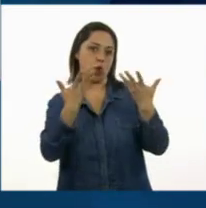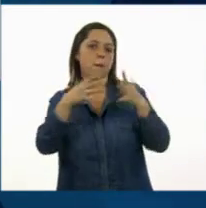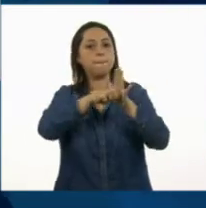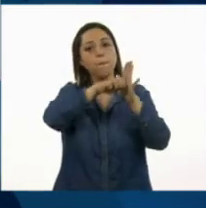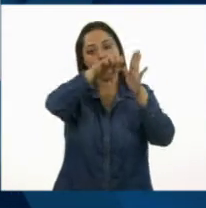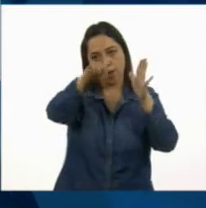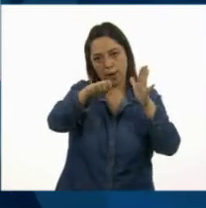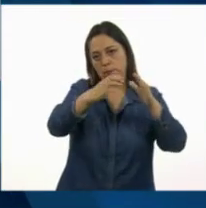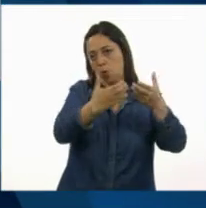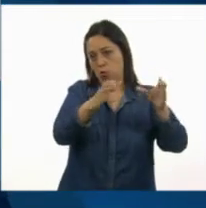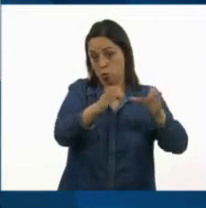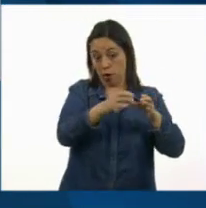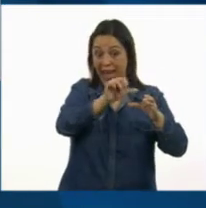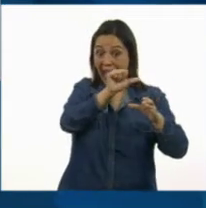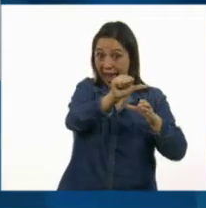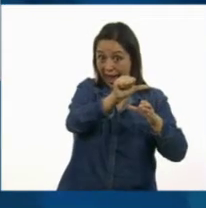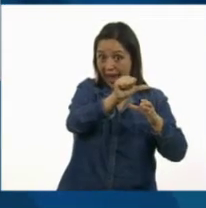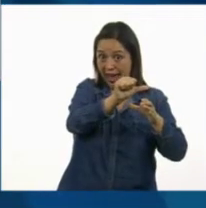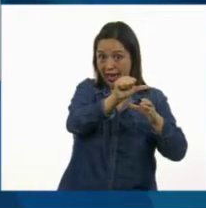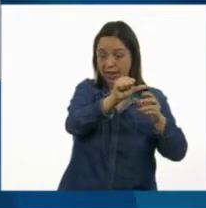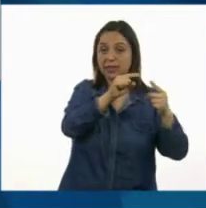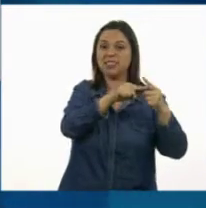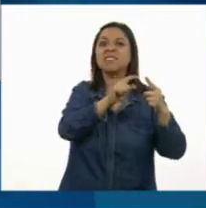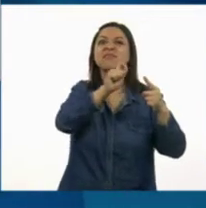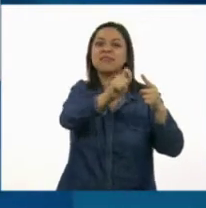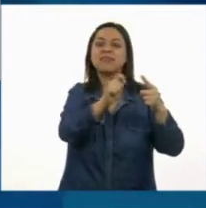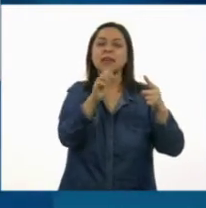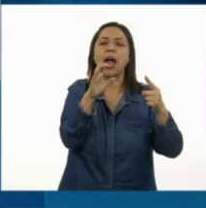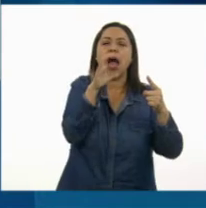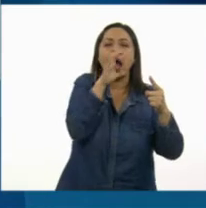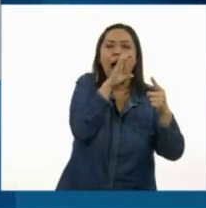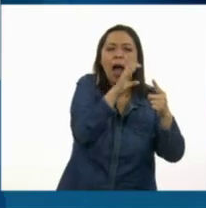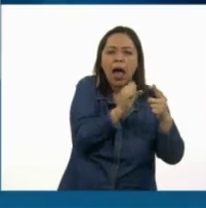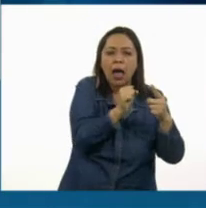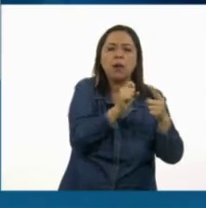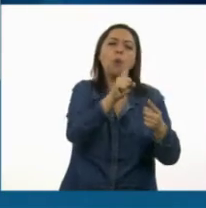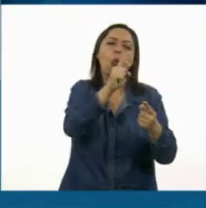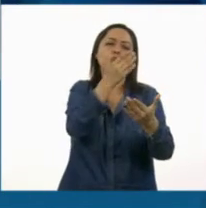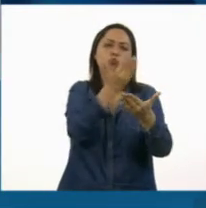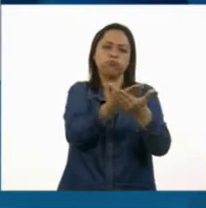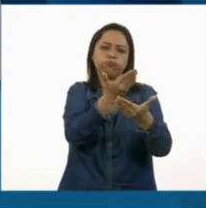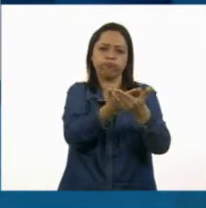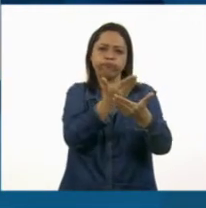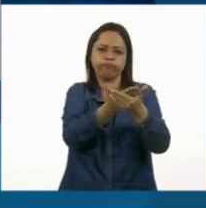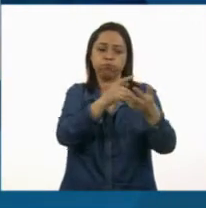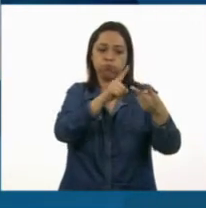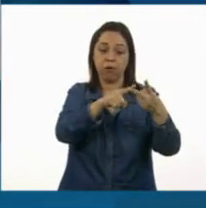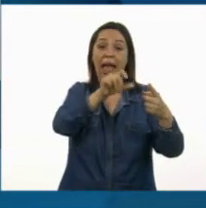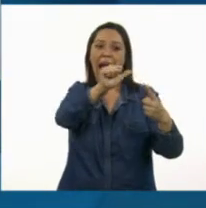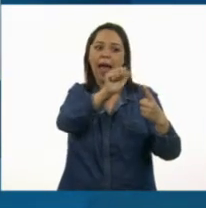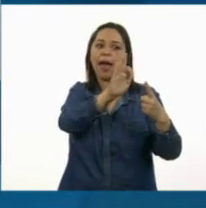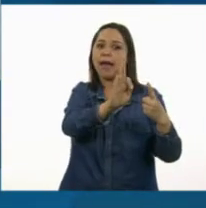El grupo A, tropicales, posee un clima húmedo. se divide en AF,